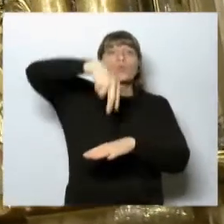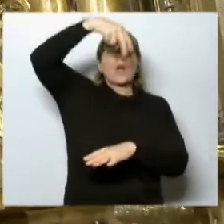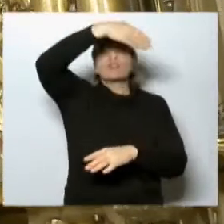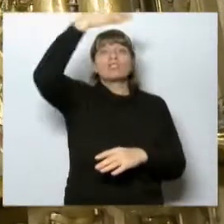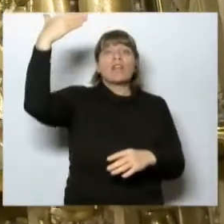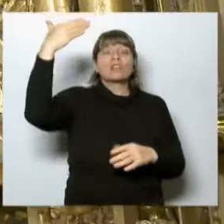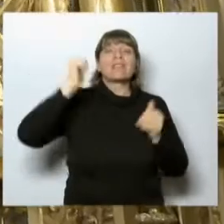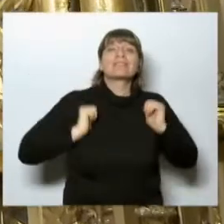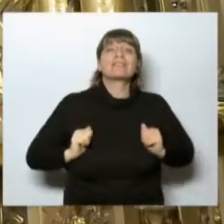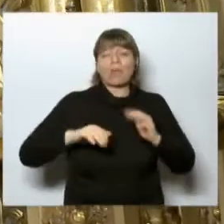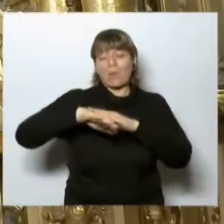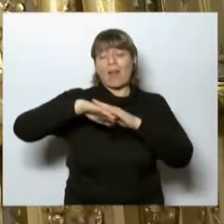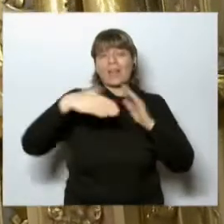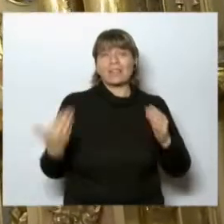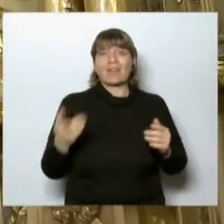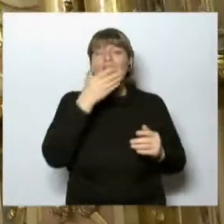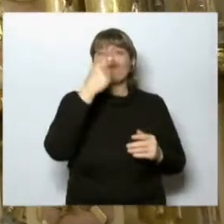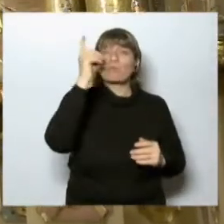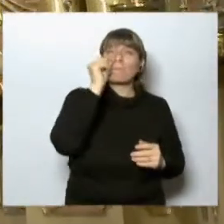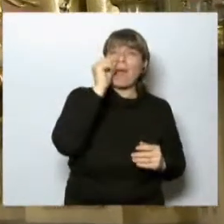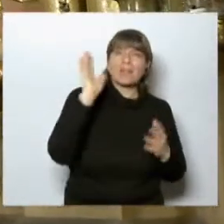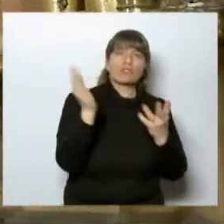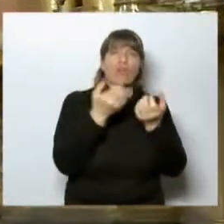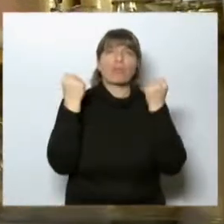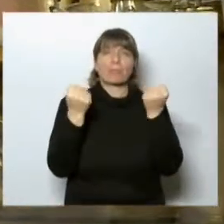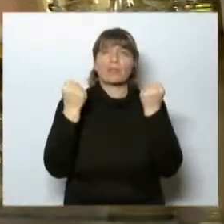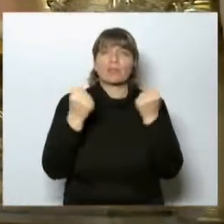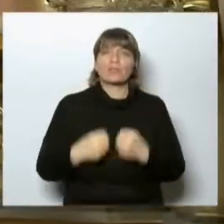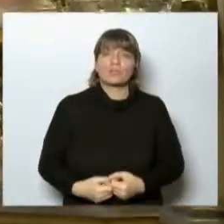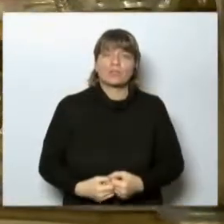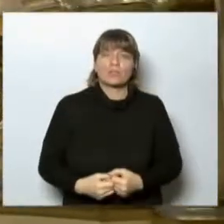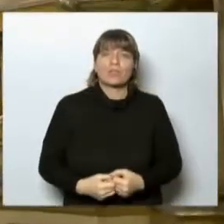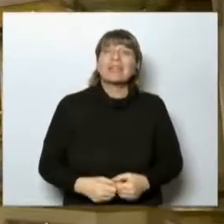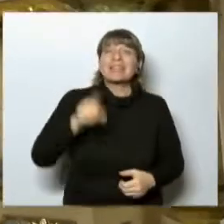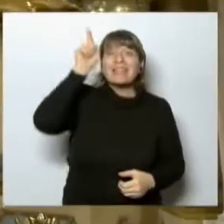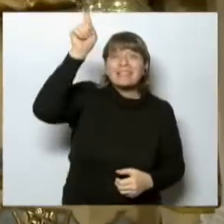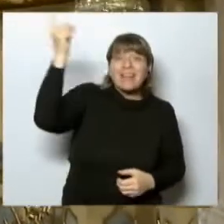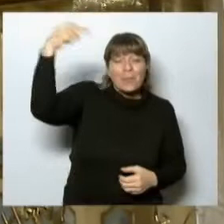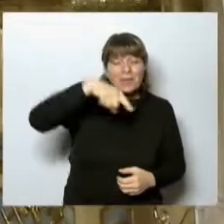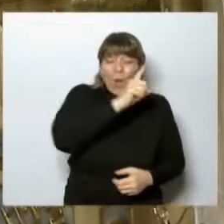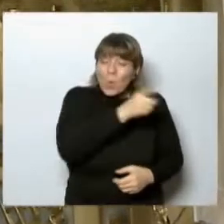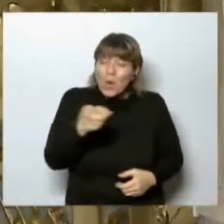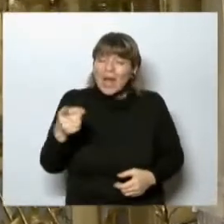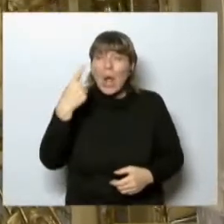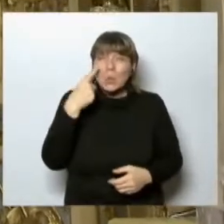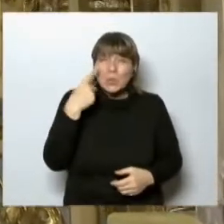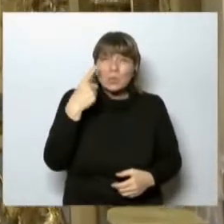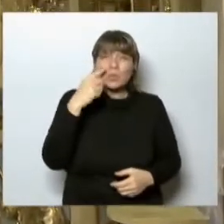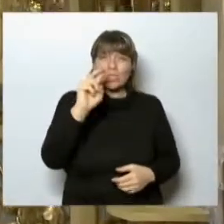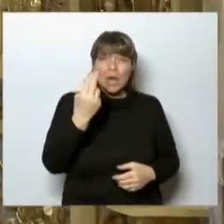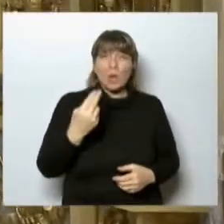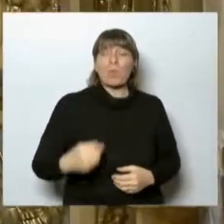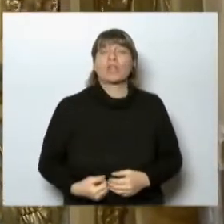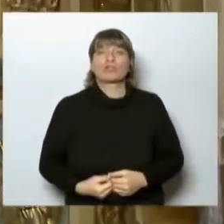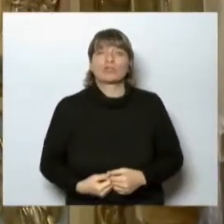cielos y está sentado a la derecha de Dios Padre Todopoderoso. Desde allí ha de venir a juzgar a los